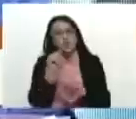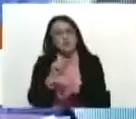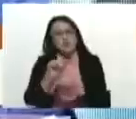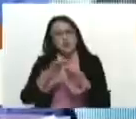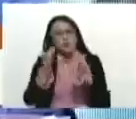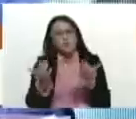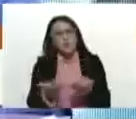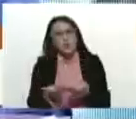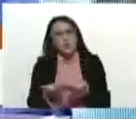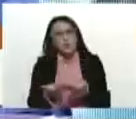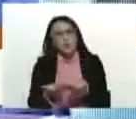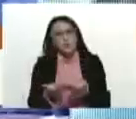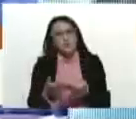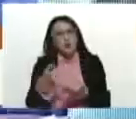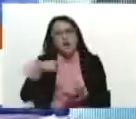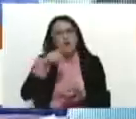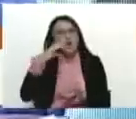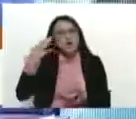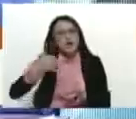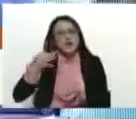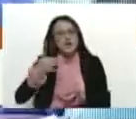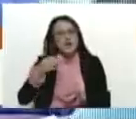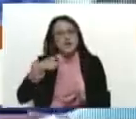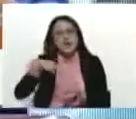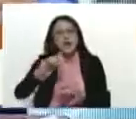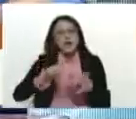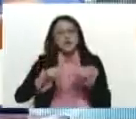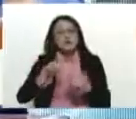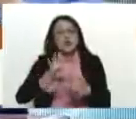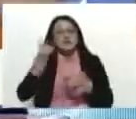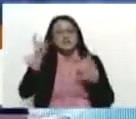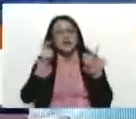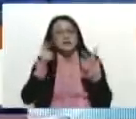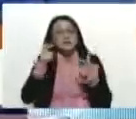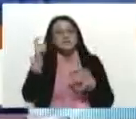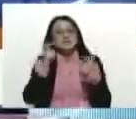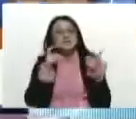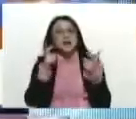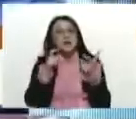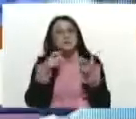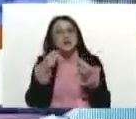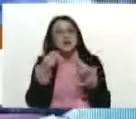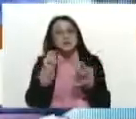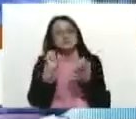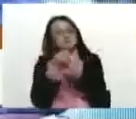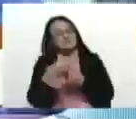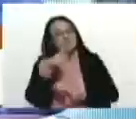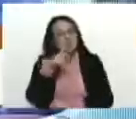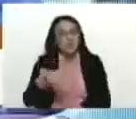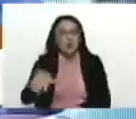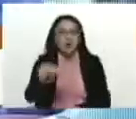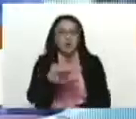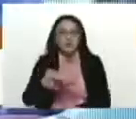ellos no le quisieron creer que ya la cosa no era Chávez porque ya Chávez era un pueblo